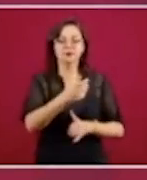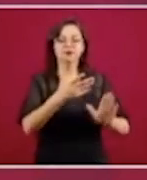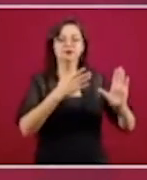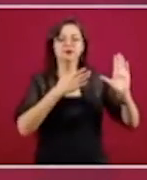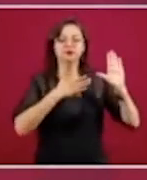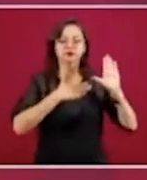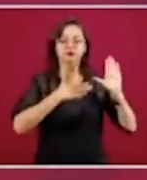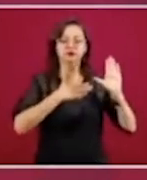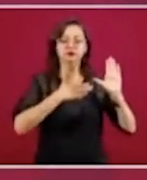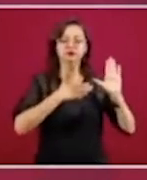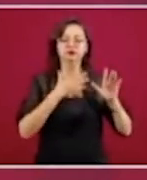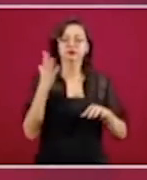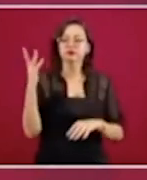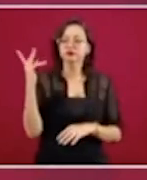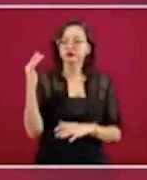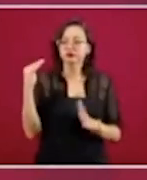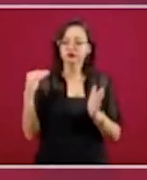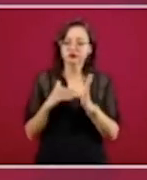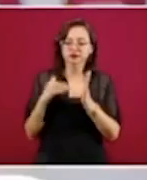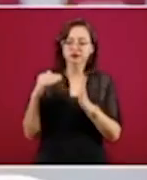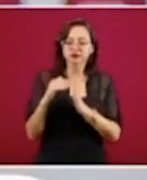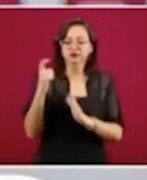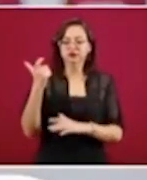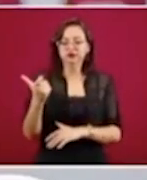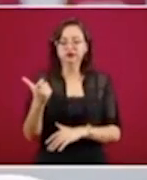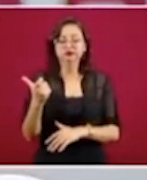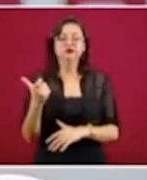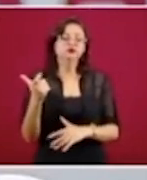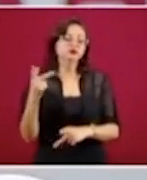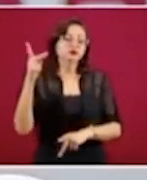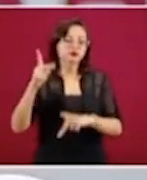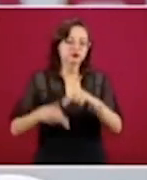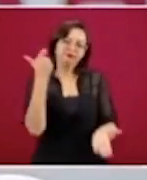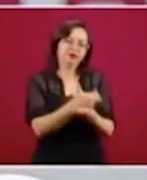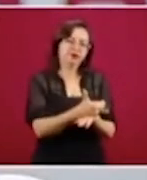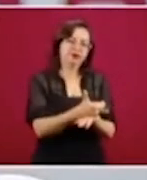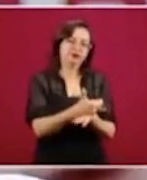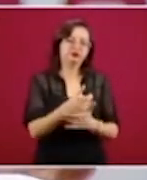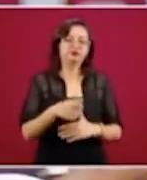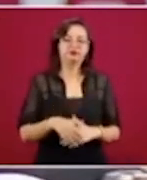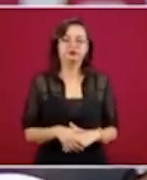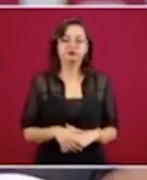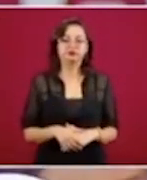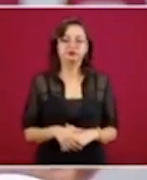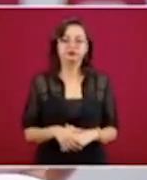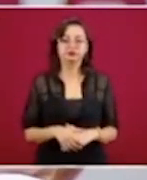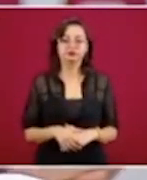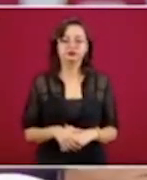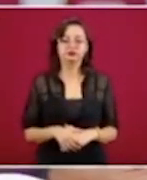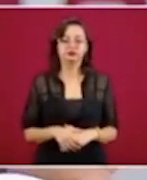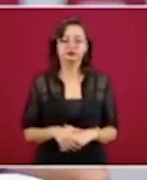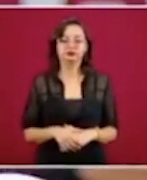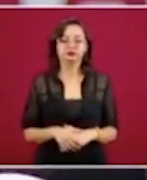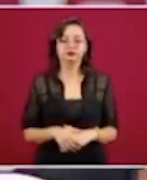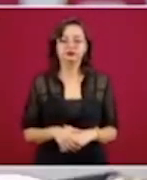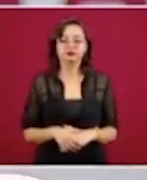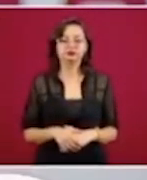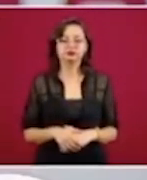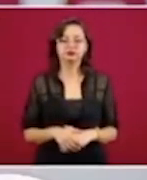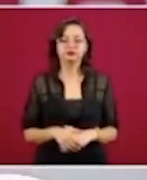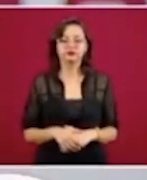de esos 50, 15 mil millones. Eso ya se